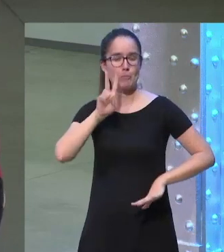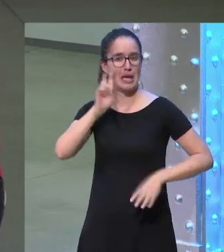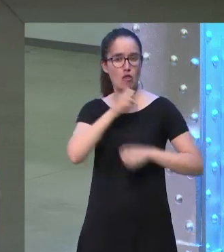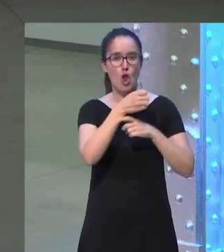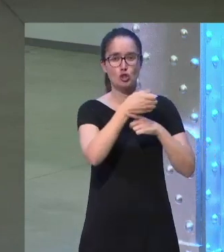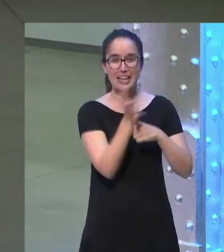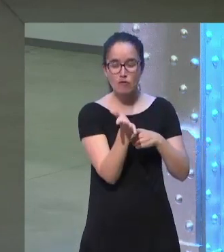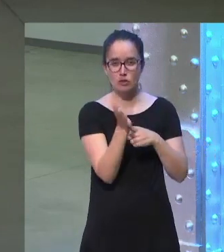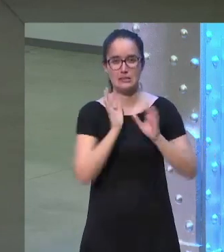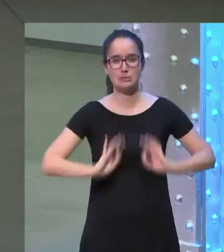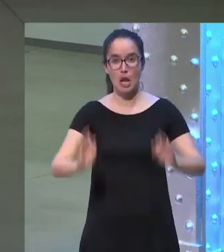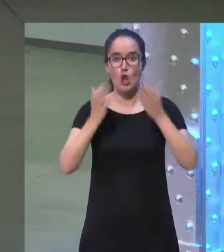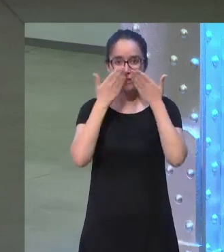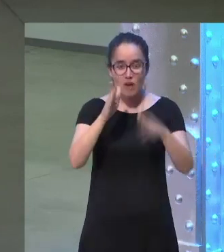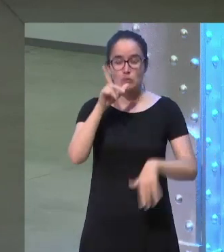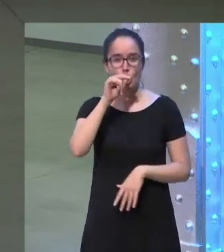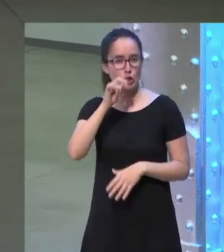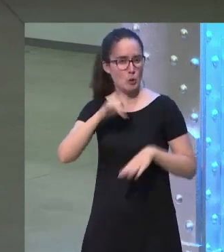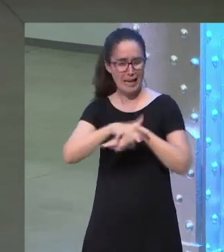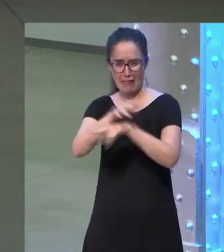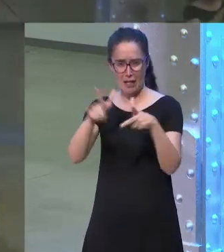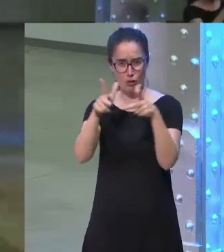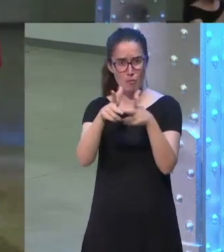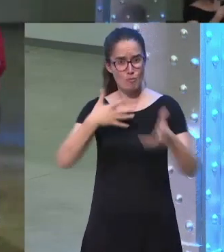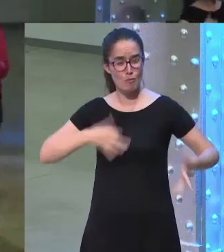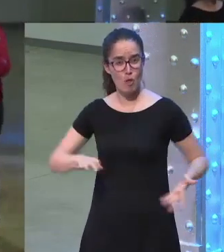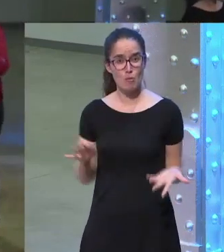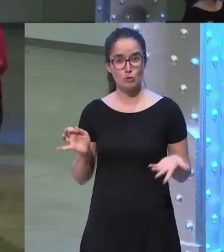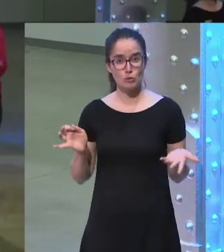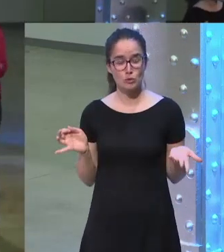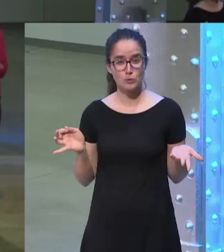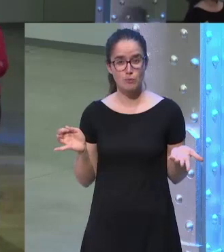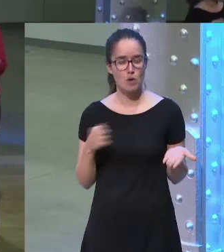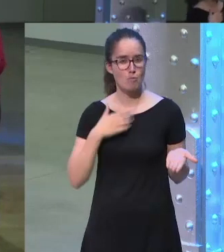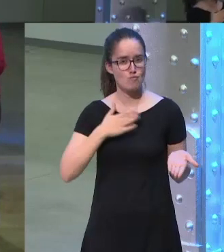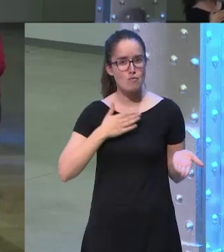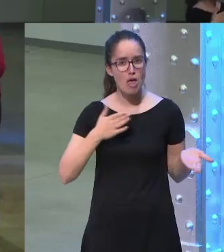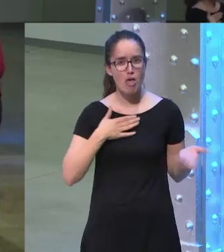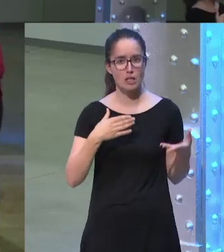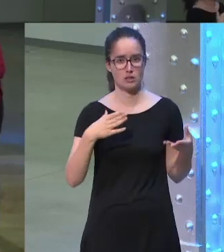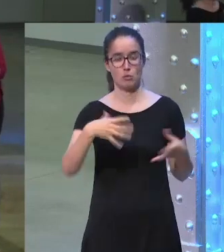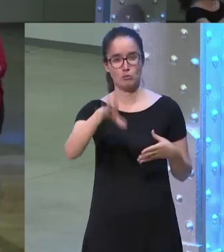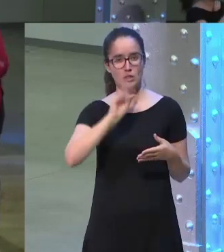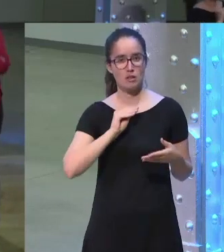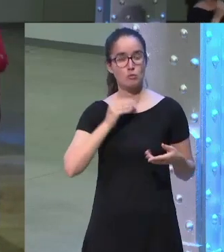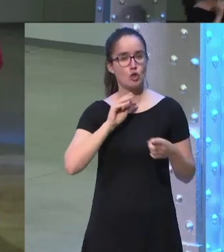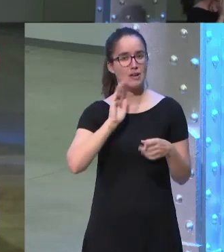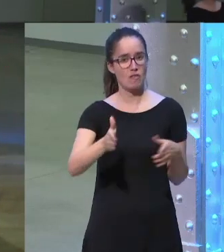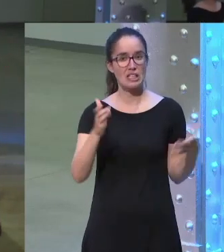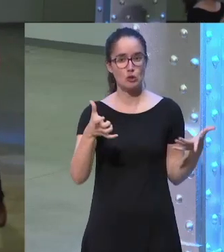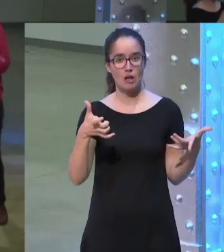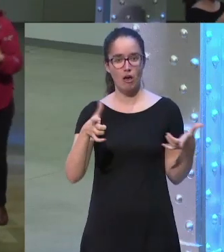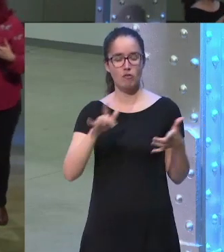grafos, sobre todo los de Facebook, los de Twitter, de todas las redes sociales, podemos inferir muchas propiedades y entender muchos efectos